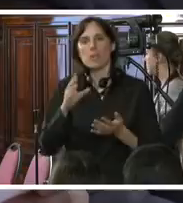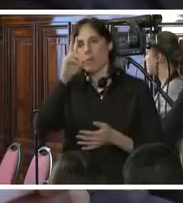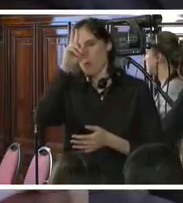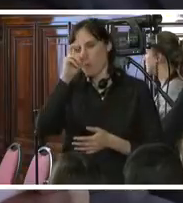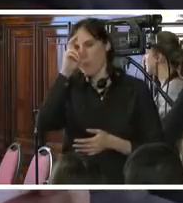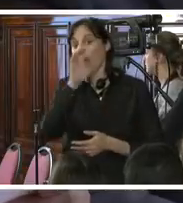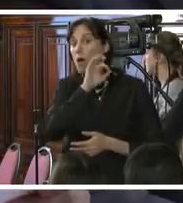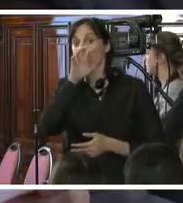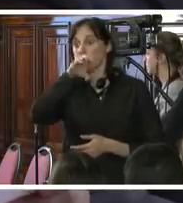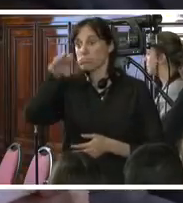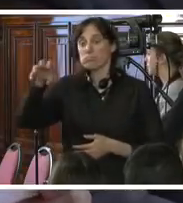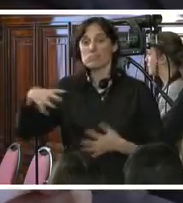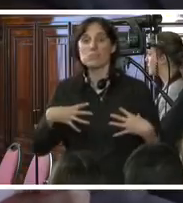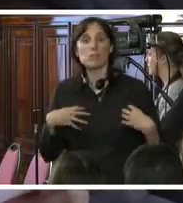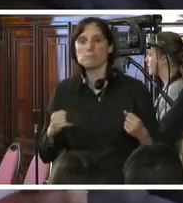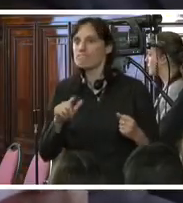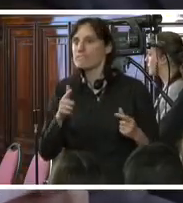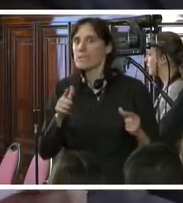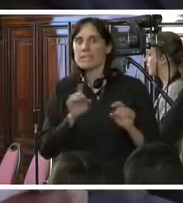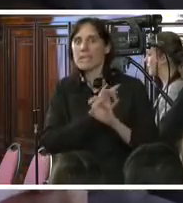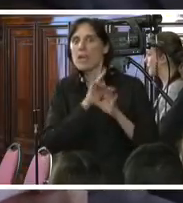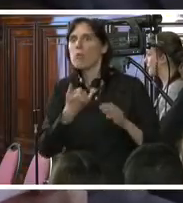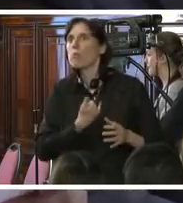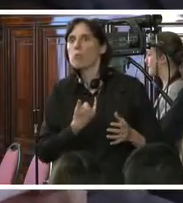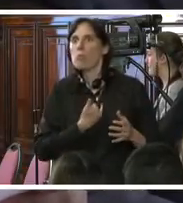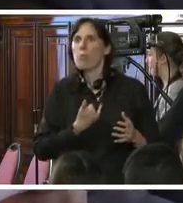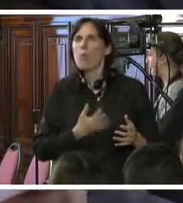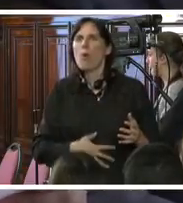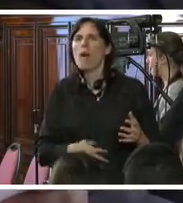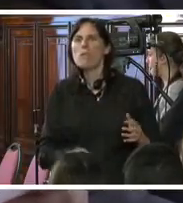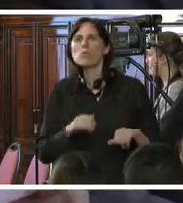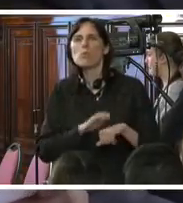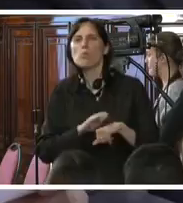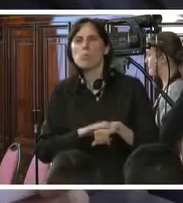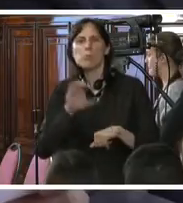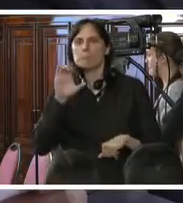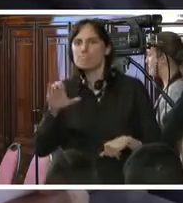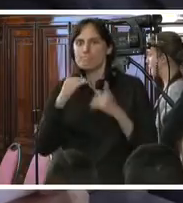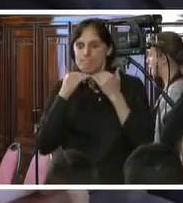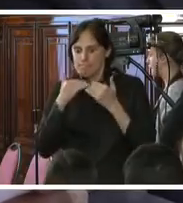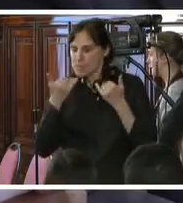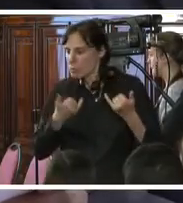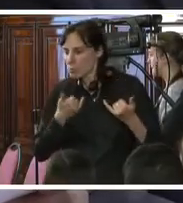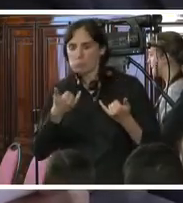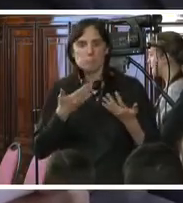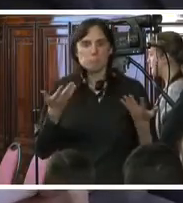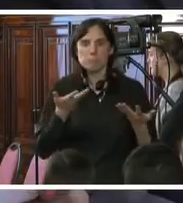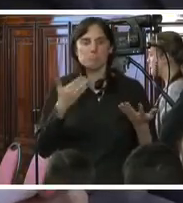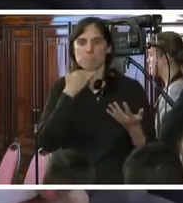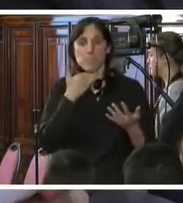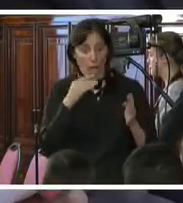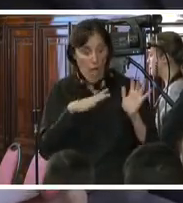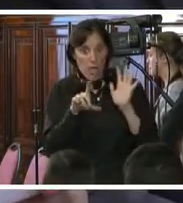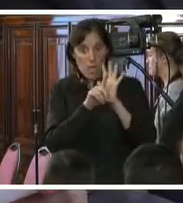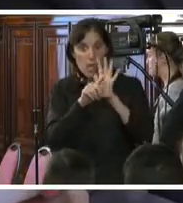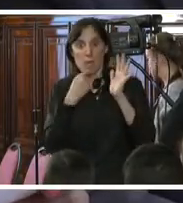claridad sobre cómo dar seguimiento a una solicitud de acceso a aborto por violación en niñas, aún en los casos en que existan leyes que señalen